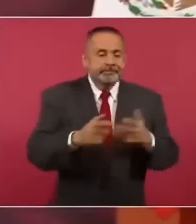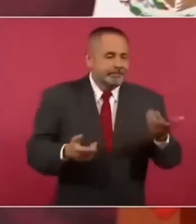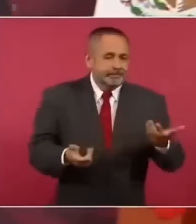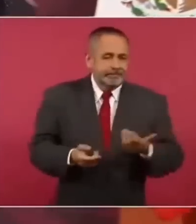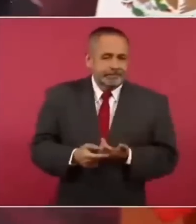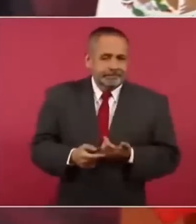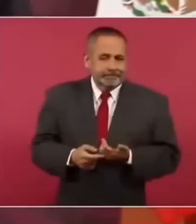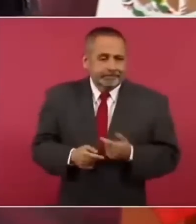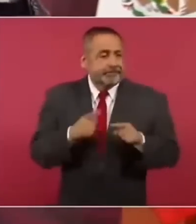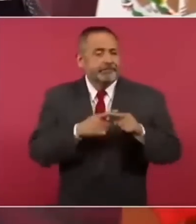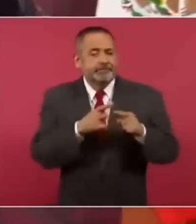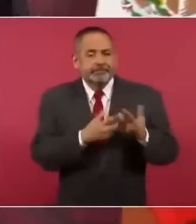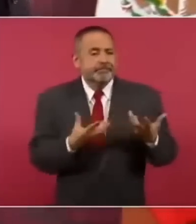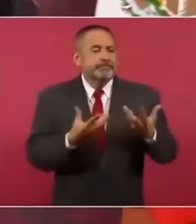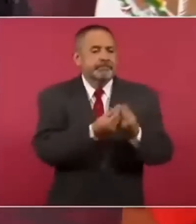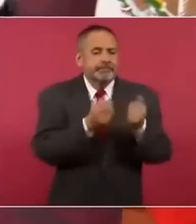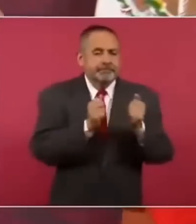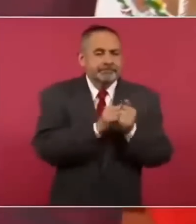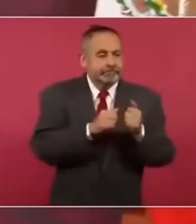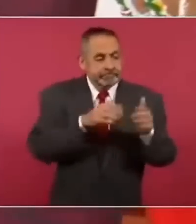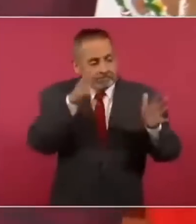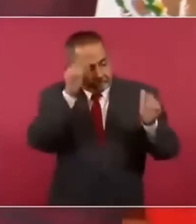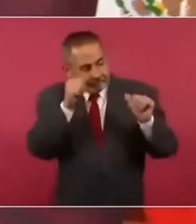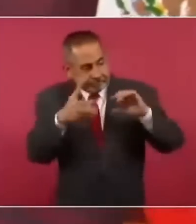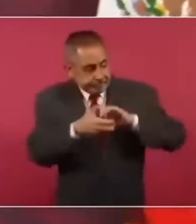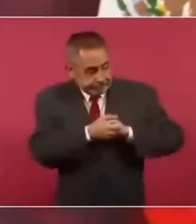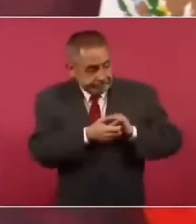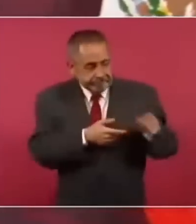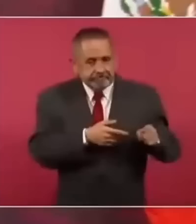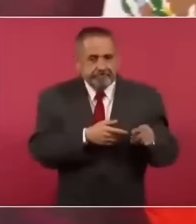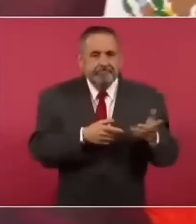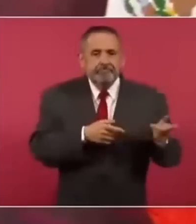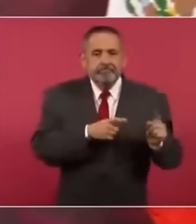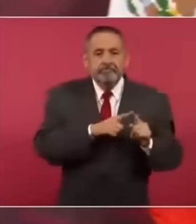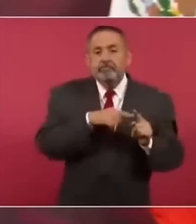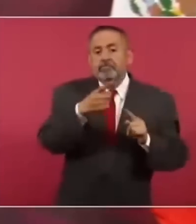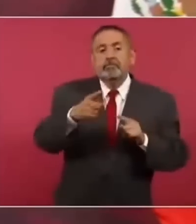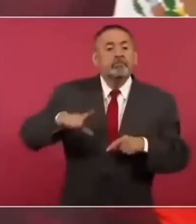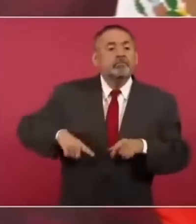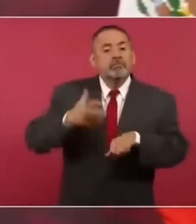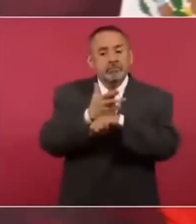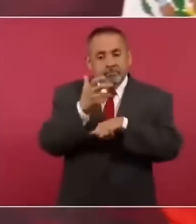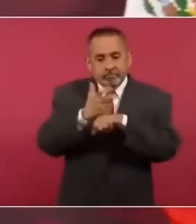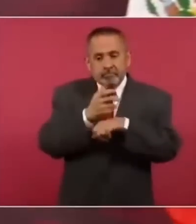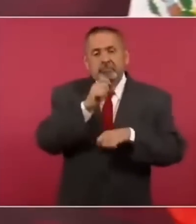y con quién se ponía de acuerdo del gobierno de Estados Unidos,